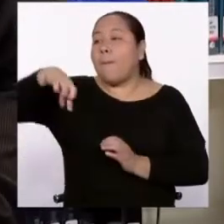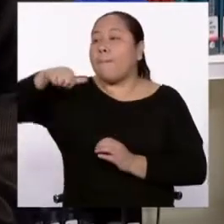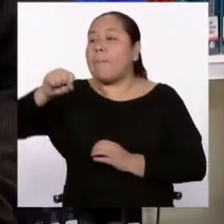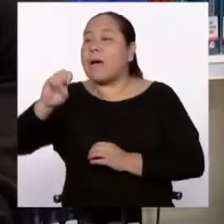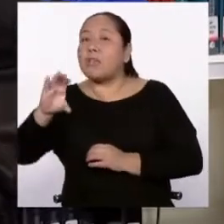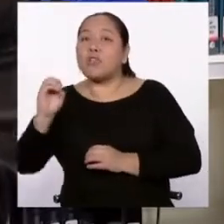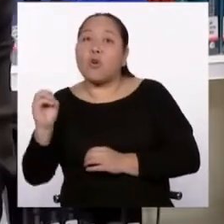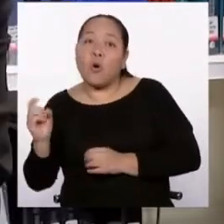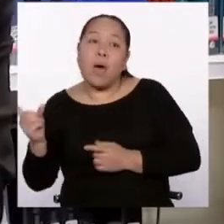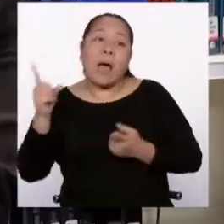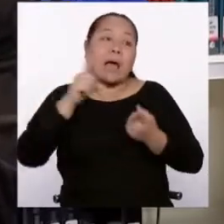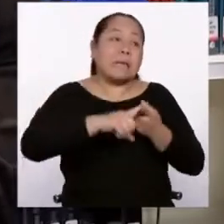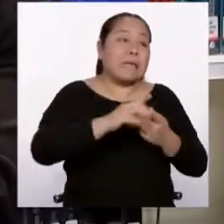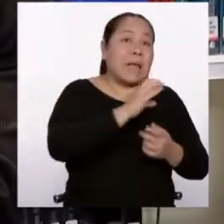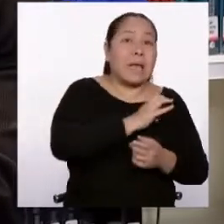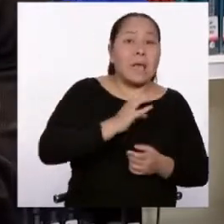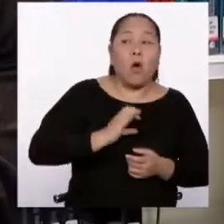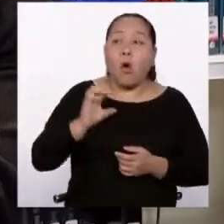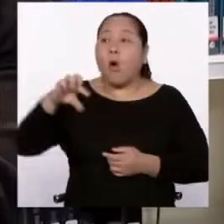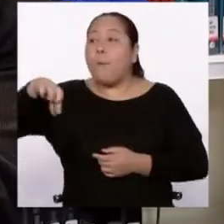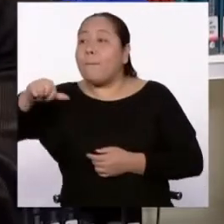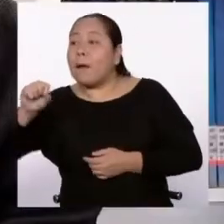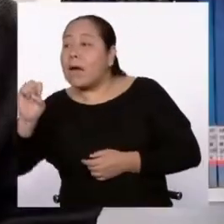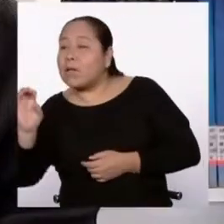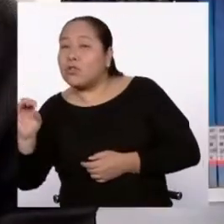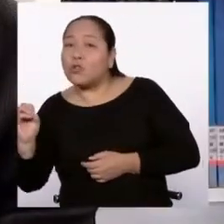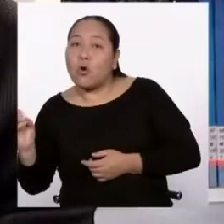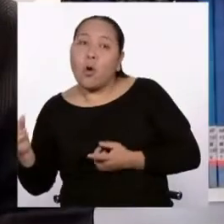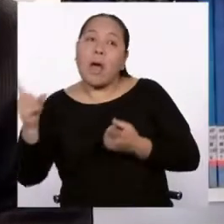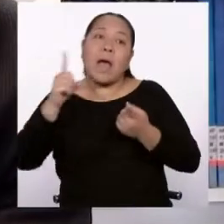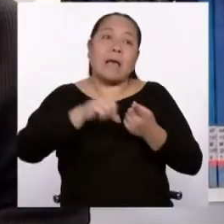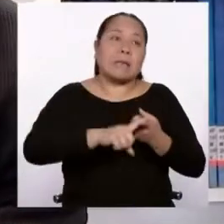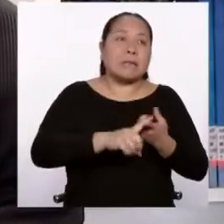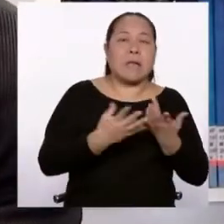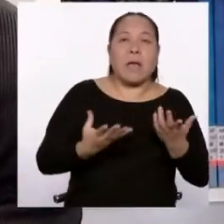la otra opción, en vez de hacer el ferrocarril